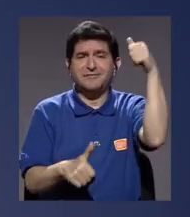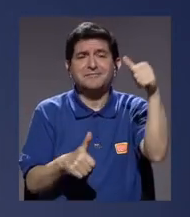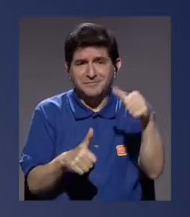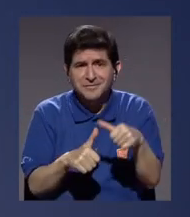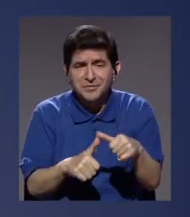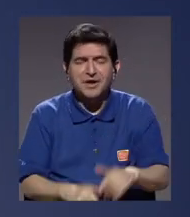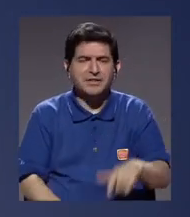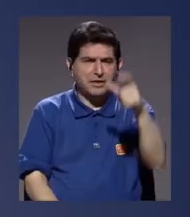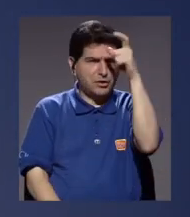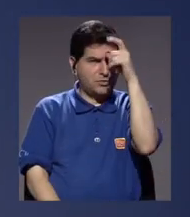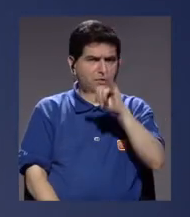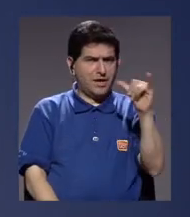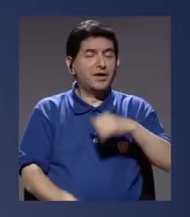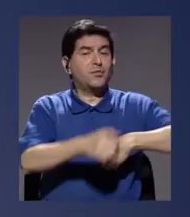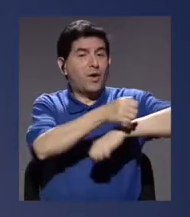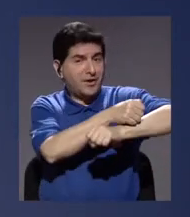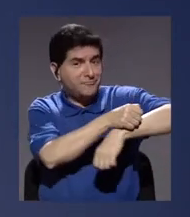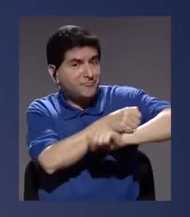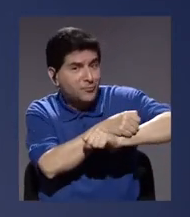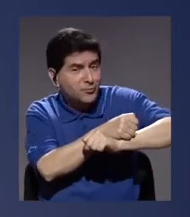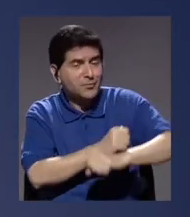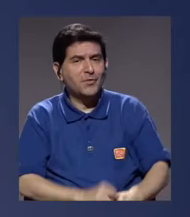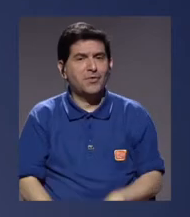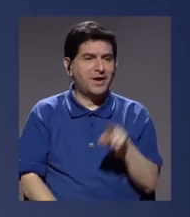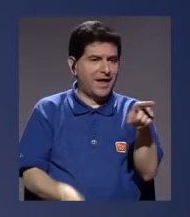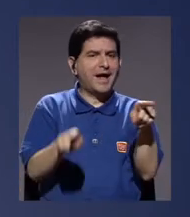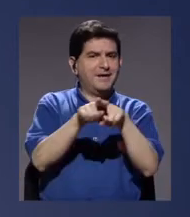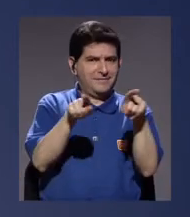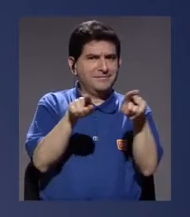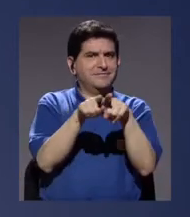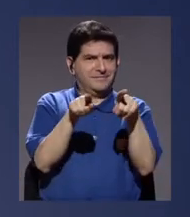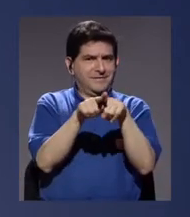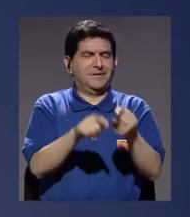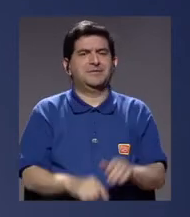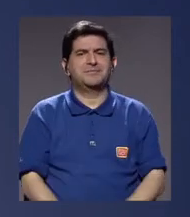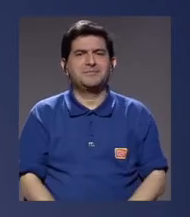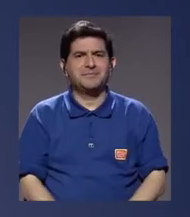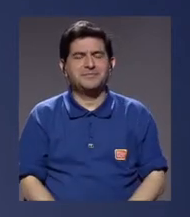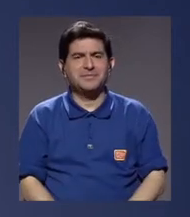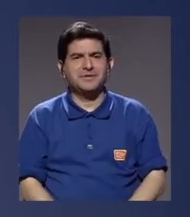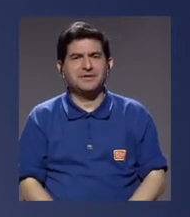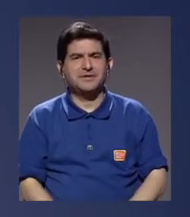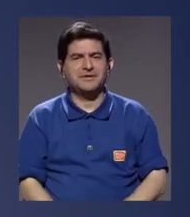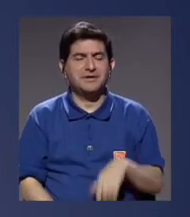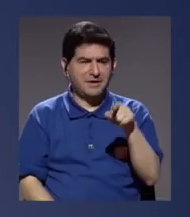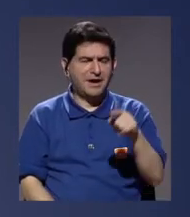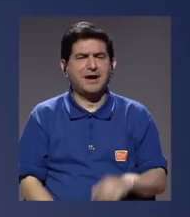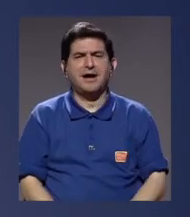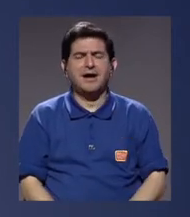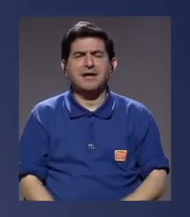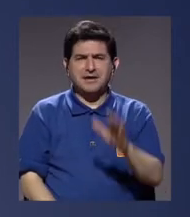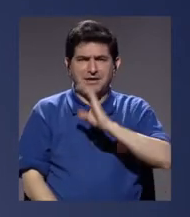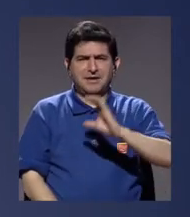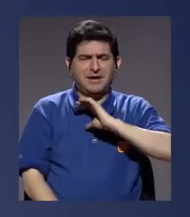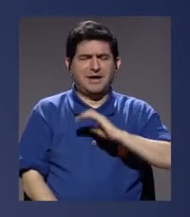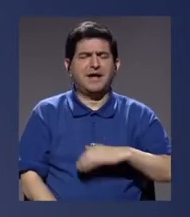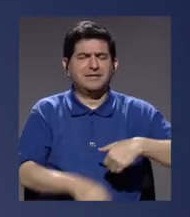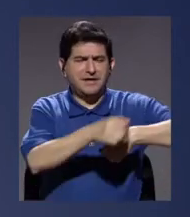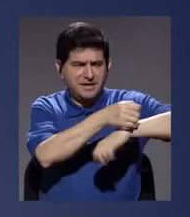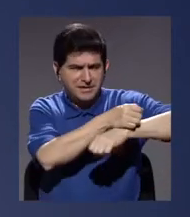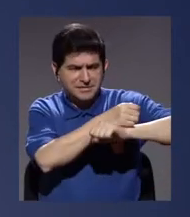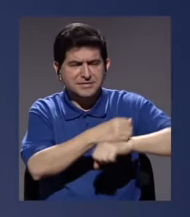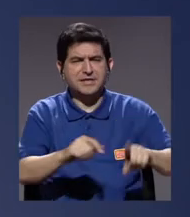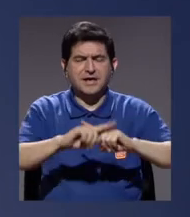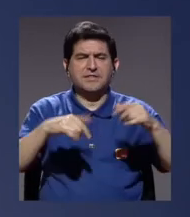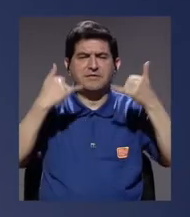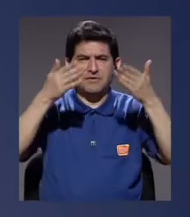que también Turquía es fútbol y allí hacen de sus grandes características